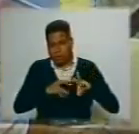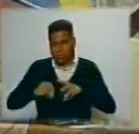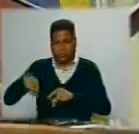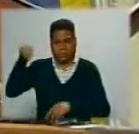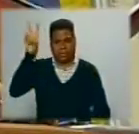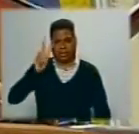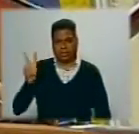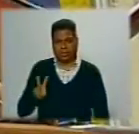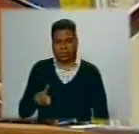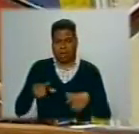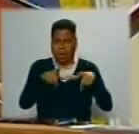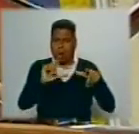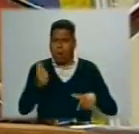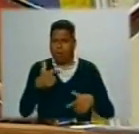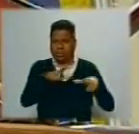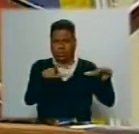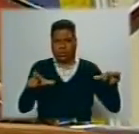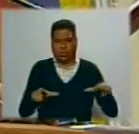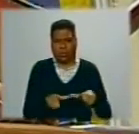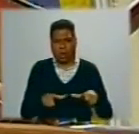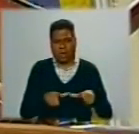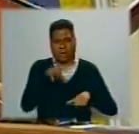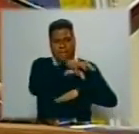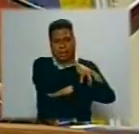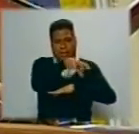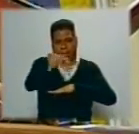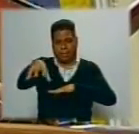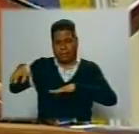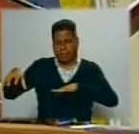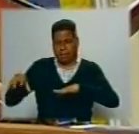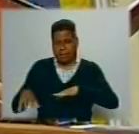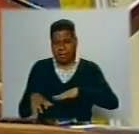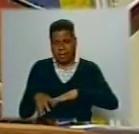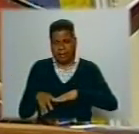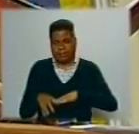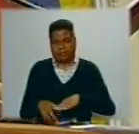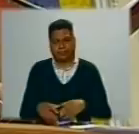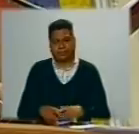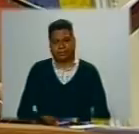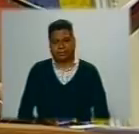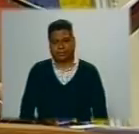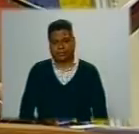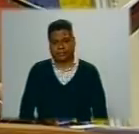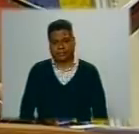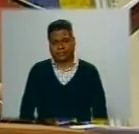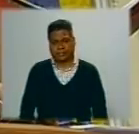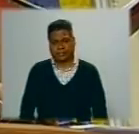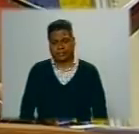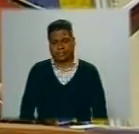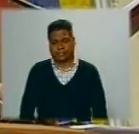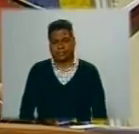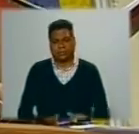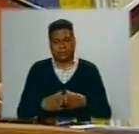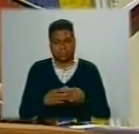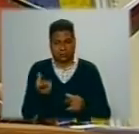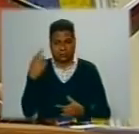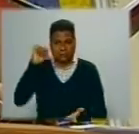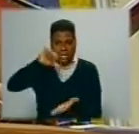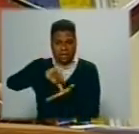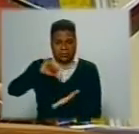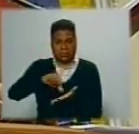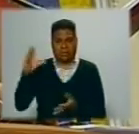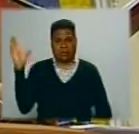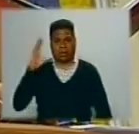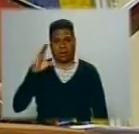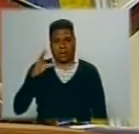demás espacios geográficos correspondientes a aquellos de la Capitanía General de Venezuela antes